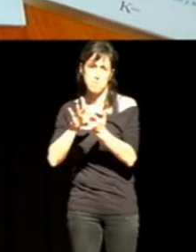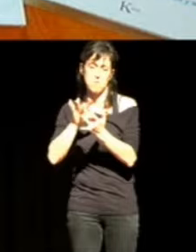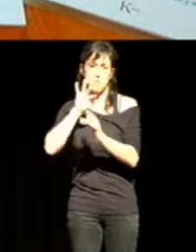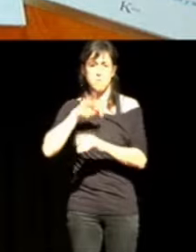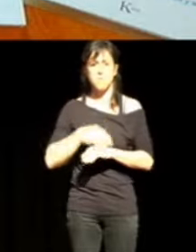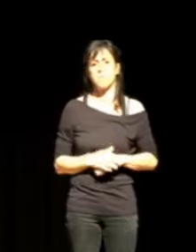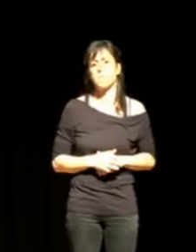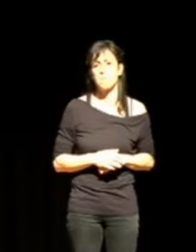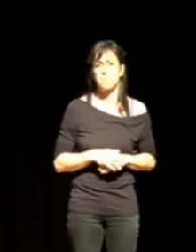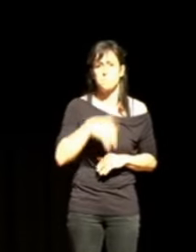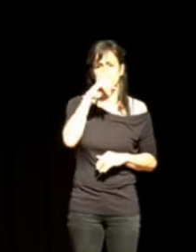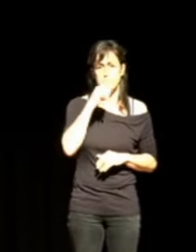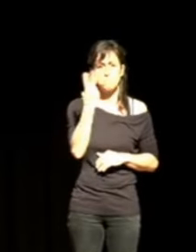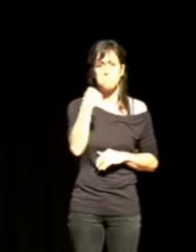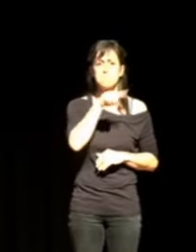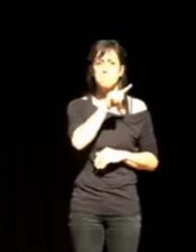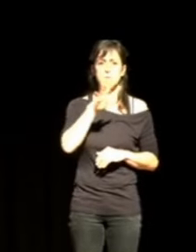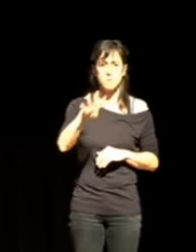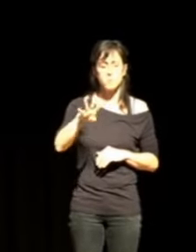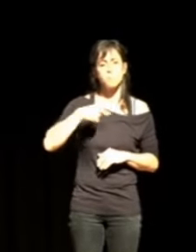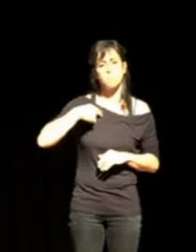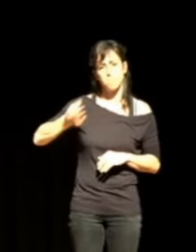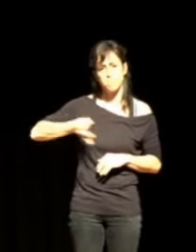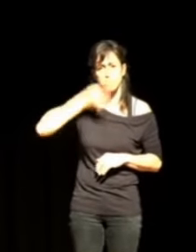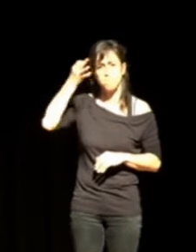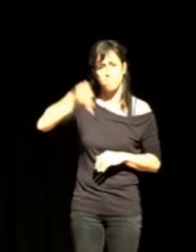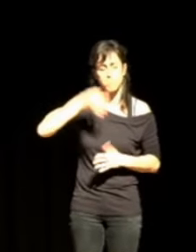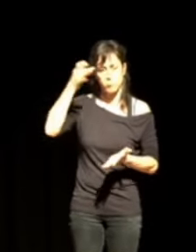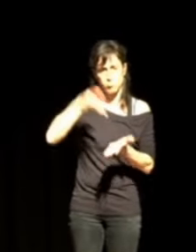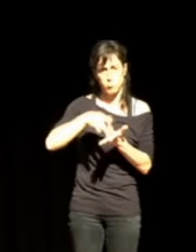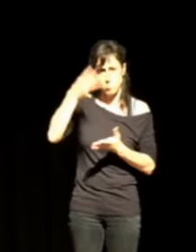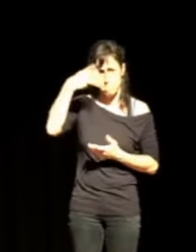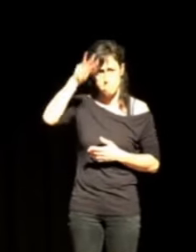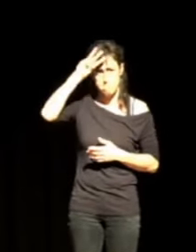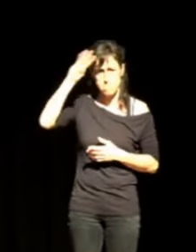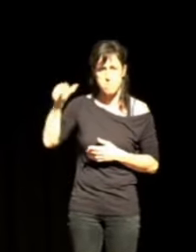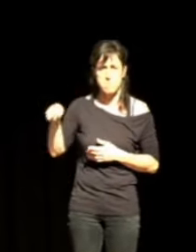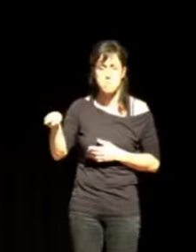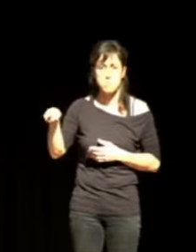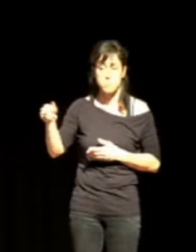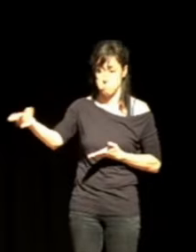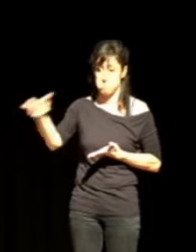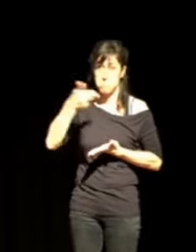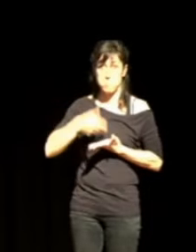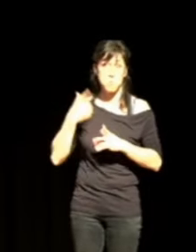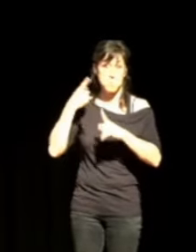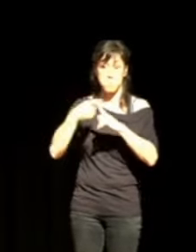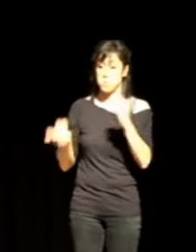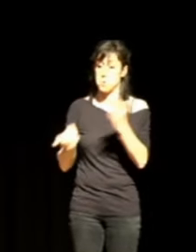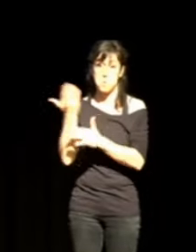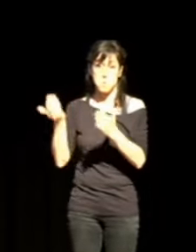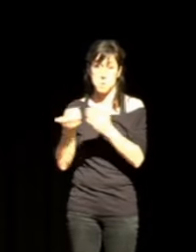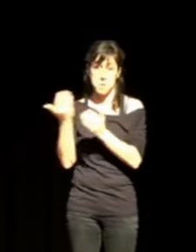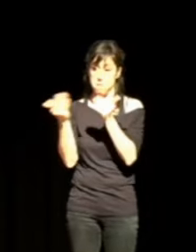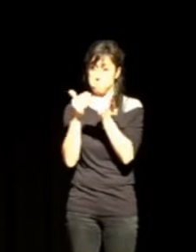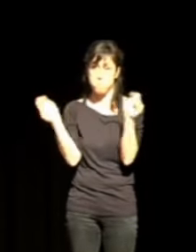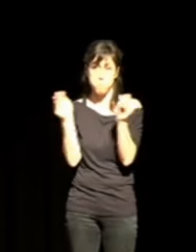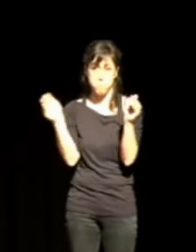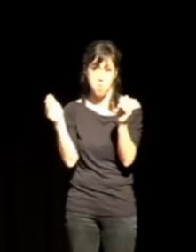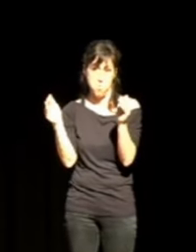En el año 2014 di una conferencia en México que me pidieron para inaugurar una jornada de la Comisión de Derechos